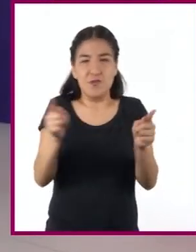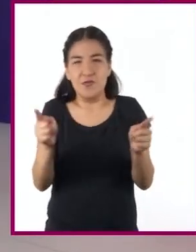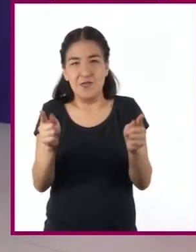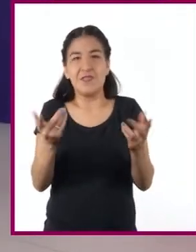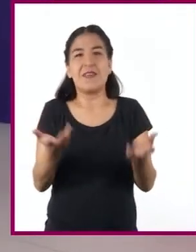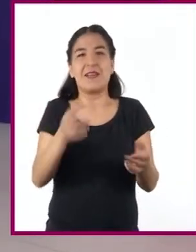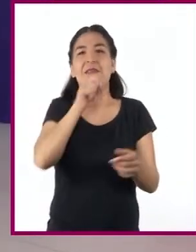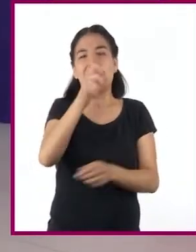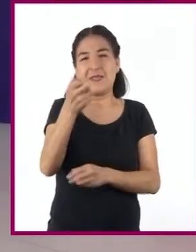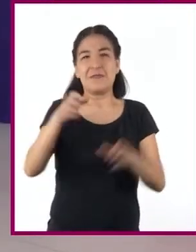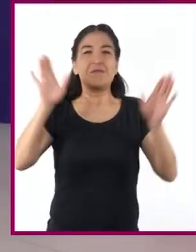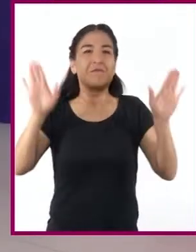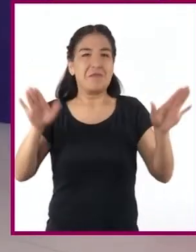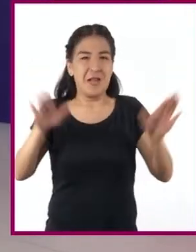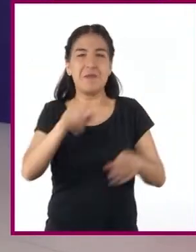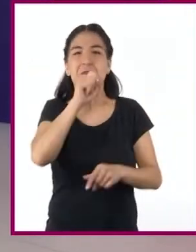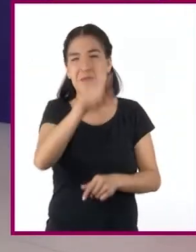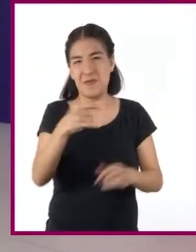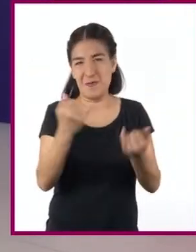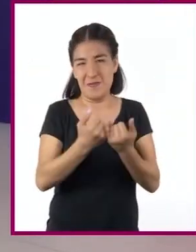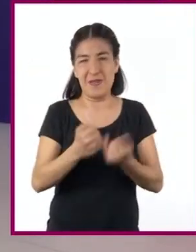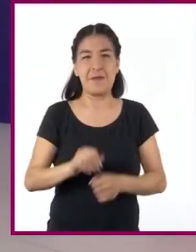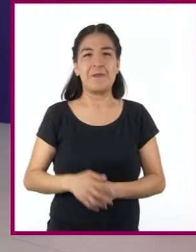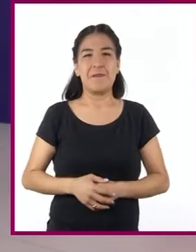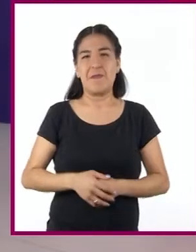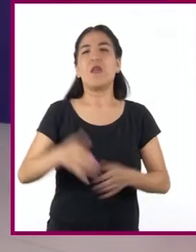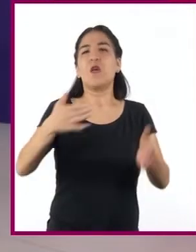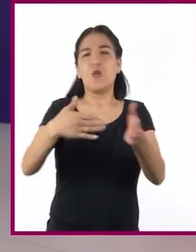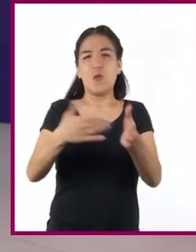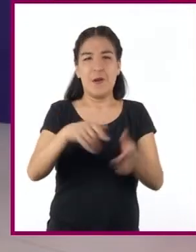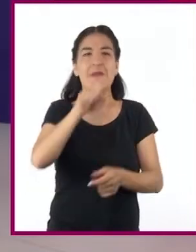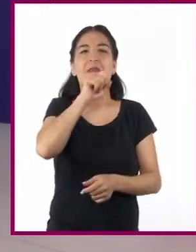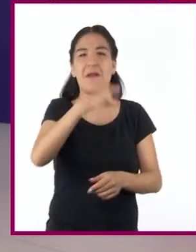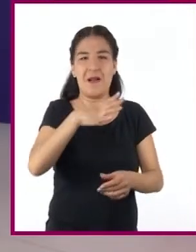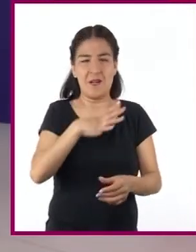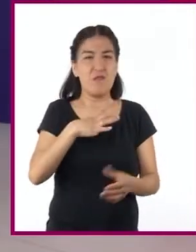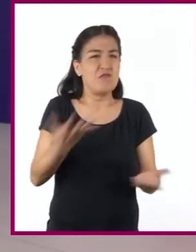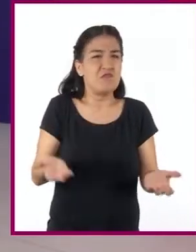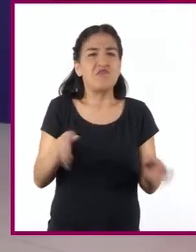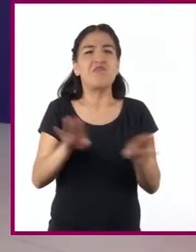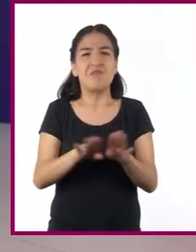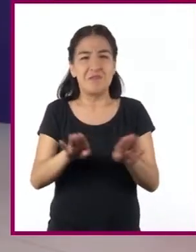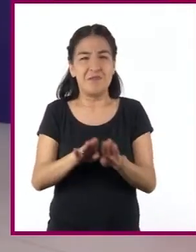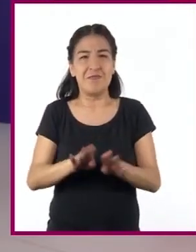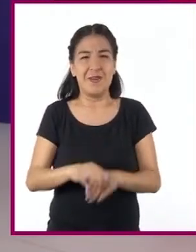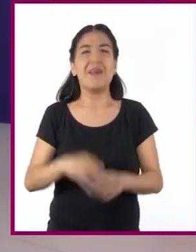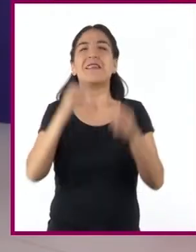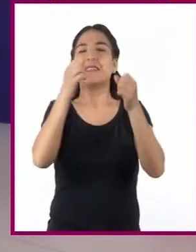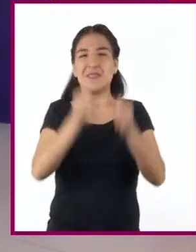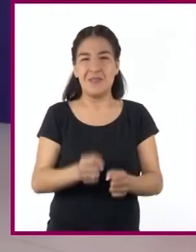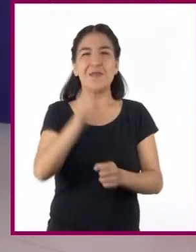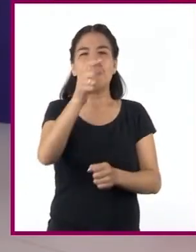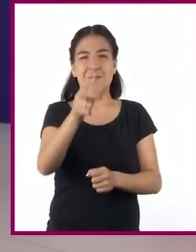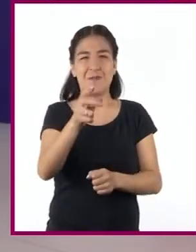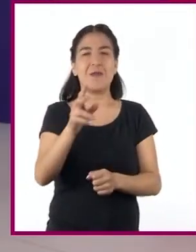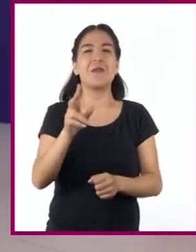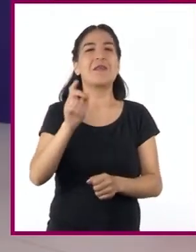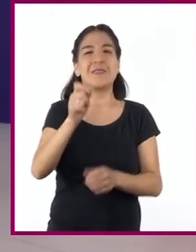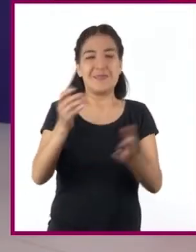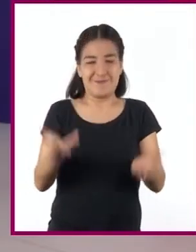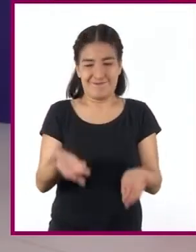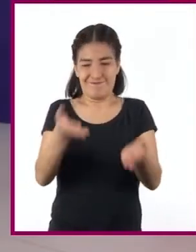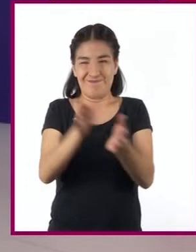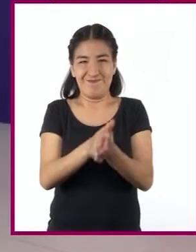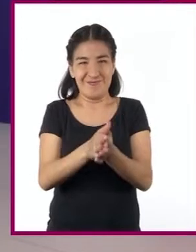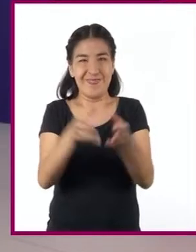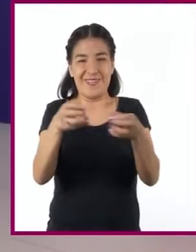Este fenómeno también lo podemos observar en la cocina. ¿Pero cómo? Seguramente se han hecho unas ricas